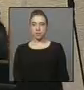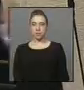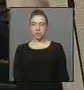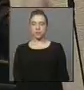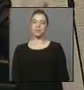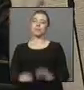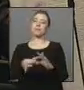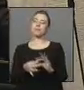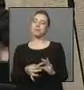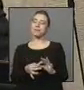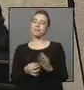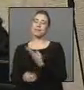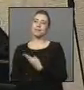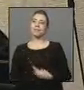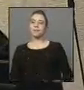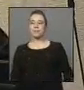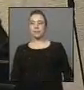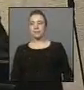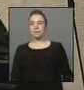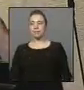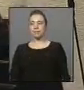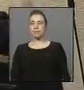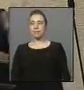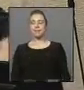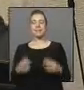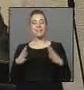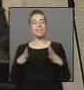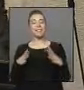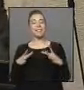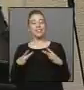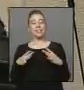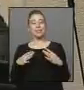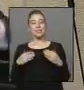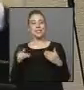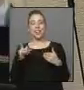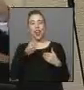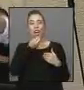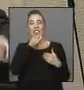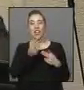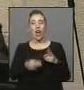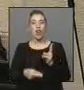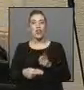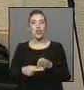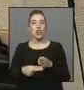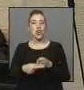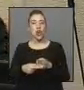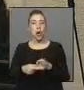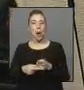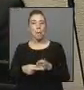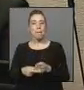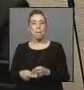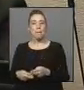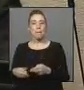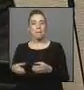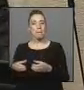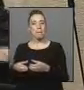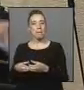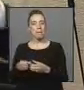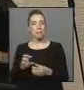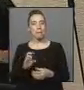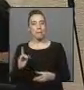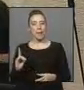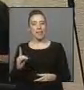Gracias, Presidente. Felizmente no dijo en nombre de la bancada del Partido de la